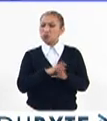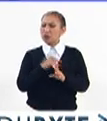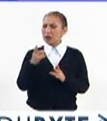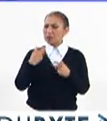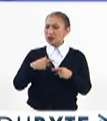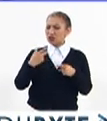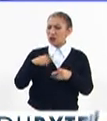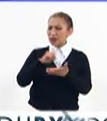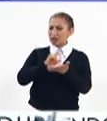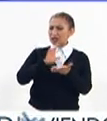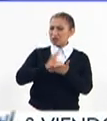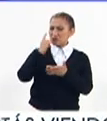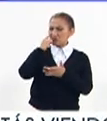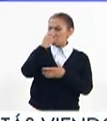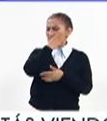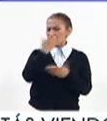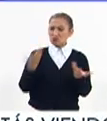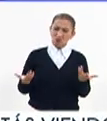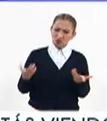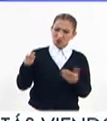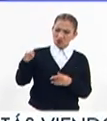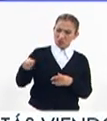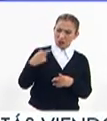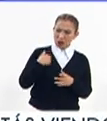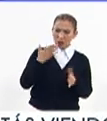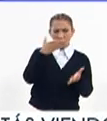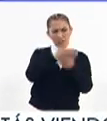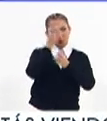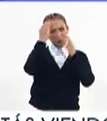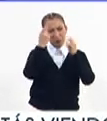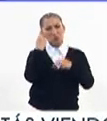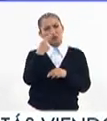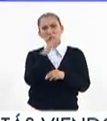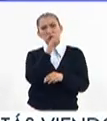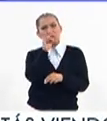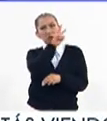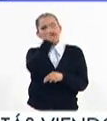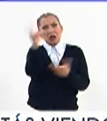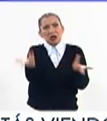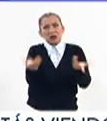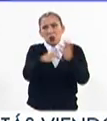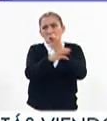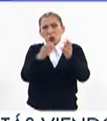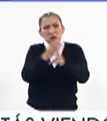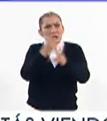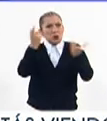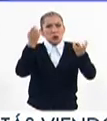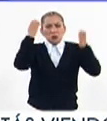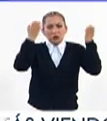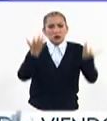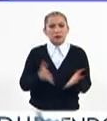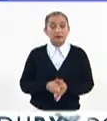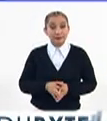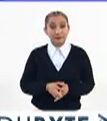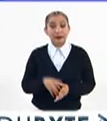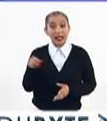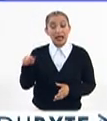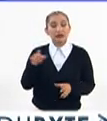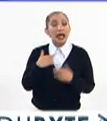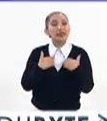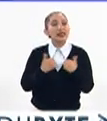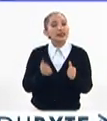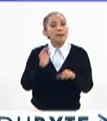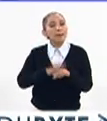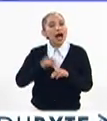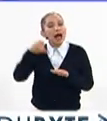una persona con discapacidad visual asistiría a un museo si no pudiera ver las piezas o las exposiciones. El hecho es